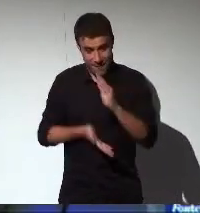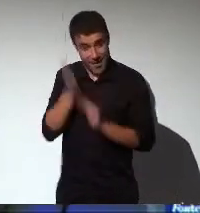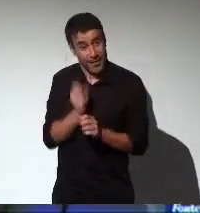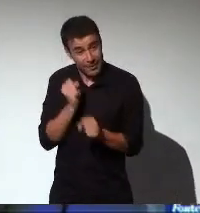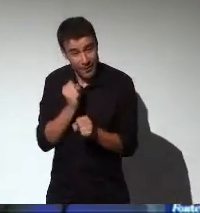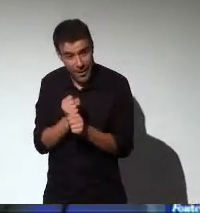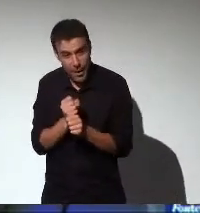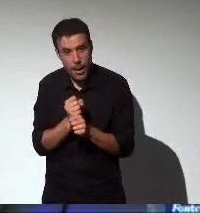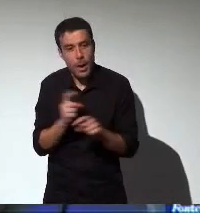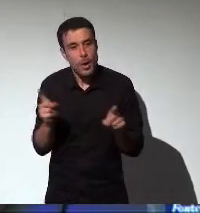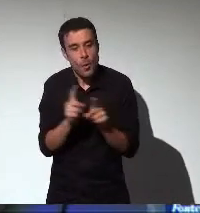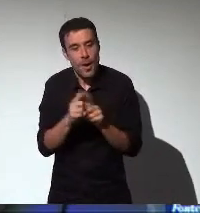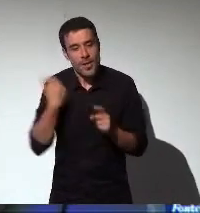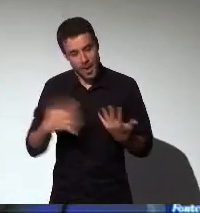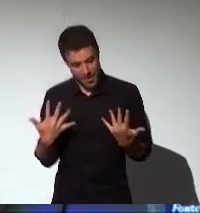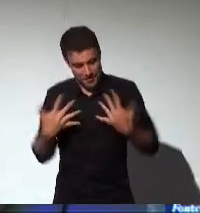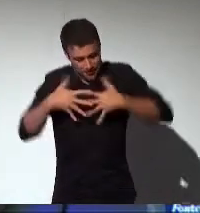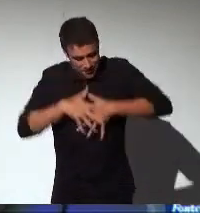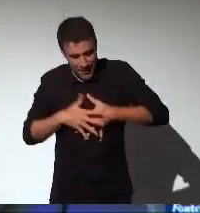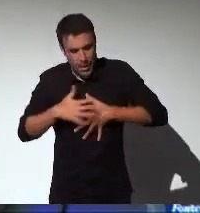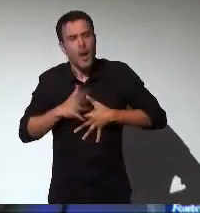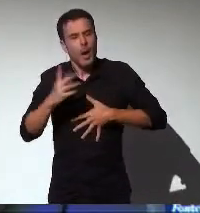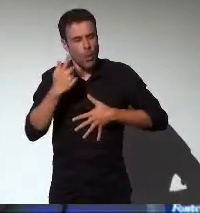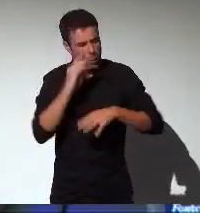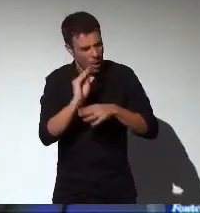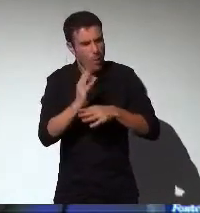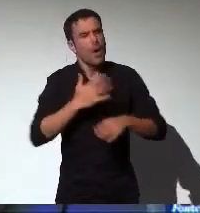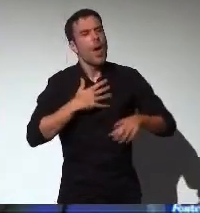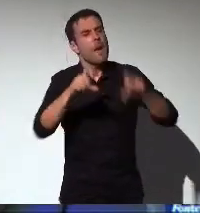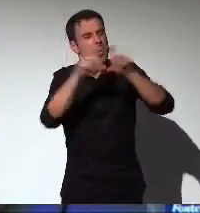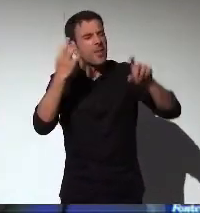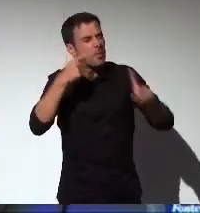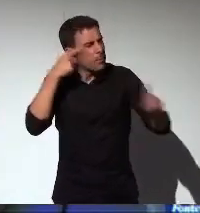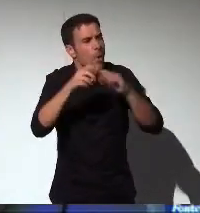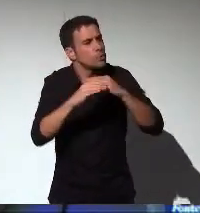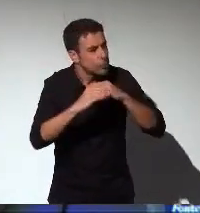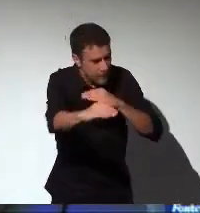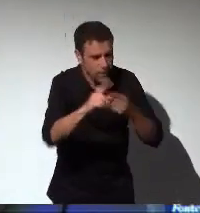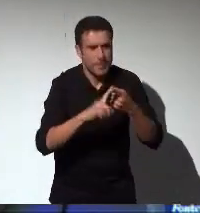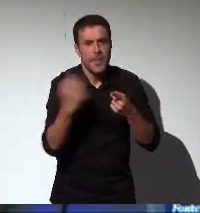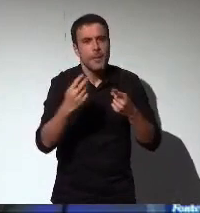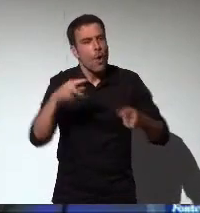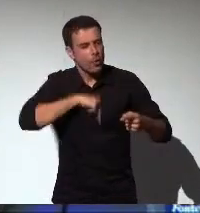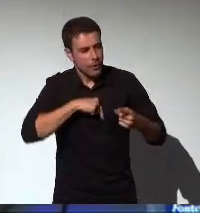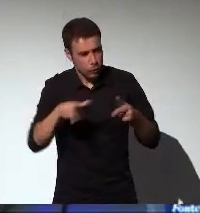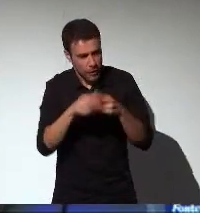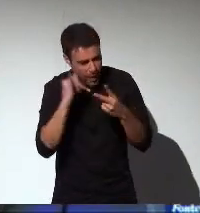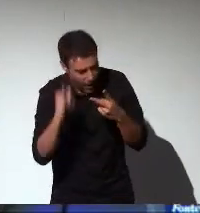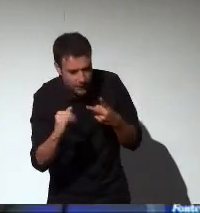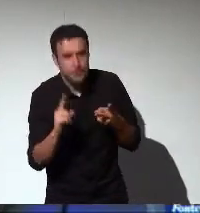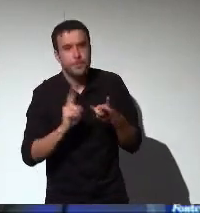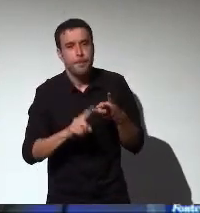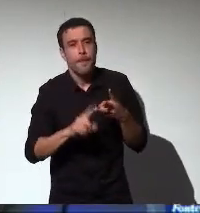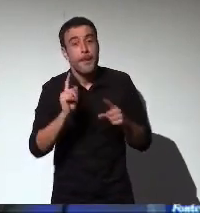ya con ese marchamo de nuestras empresas sean empresas sostenibles, sean empresas con conciencia social, y